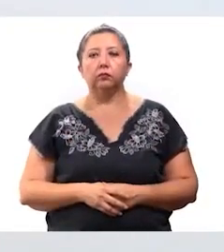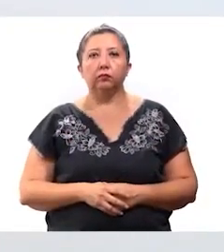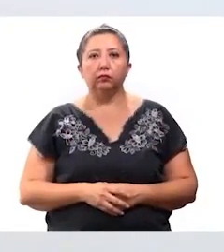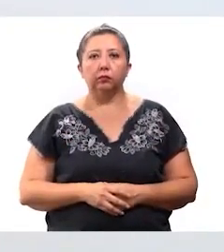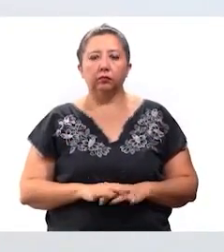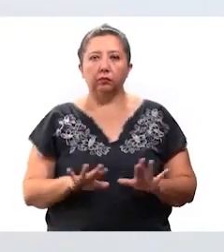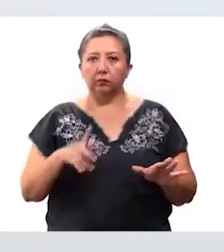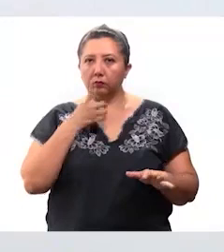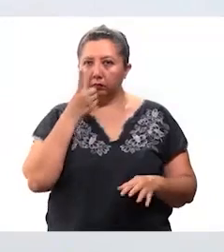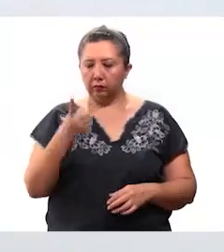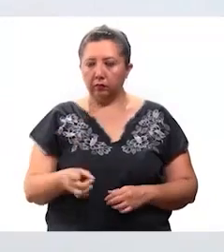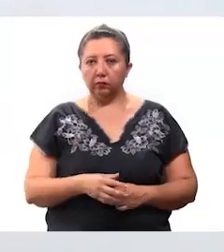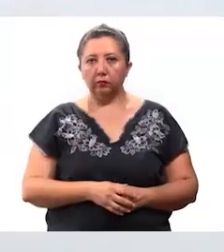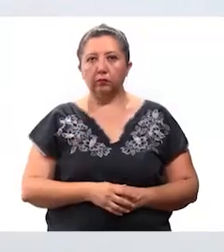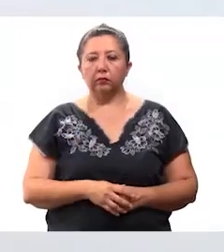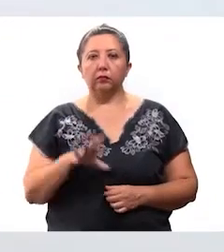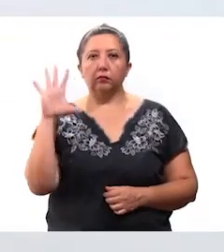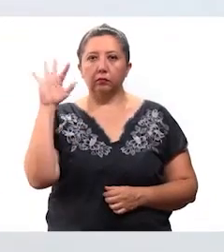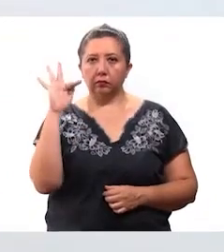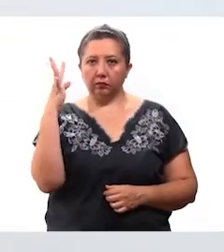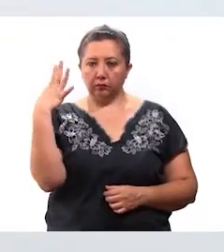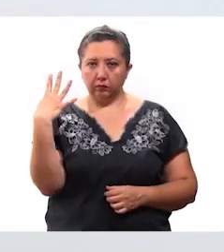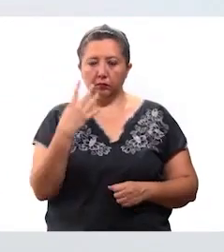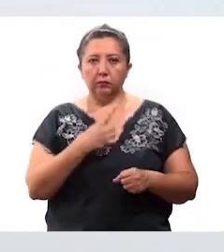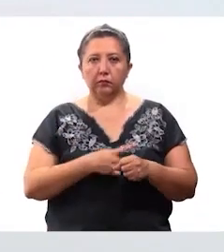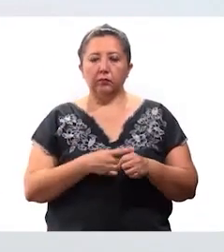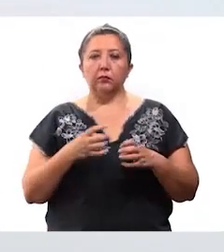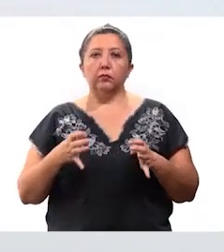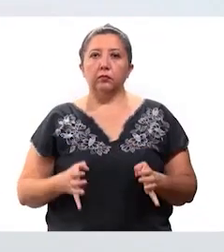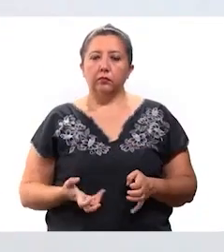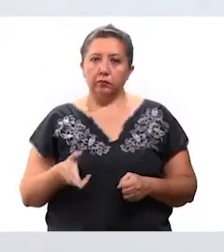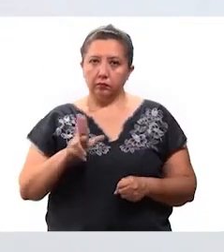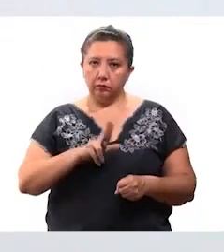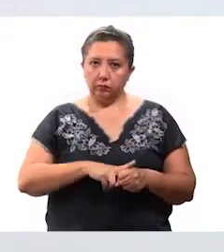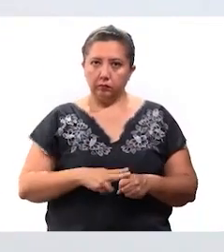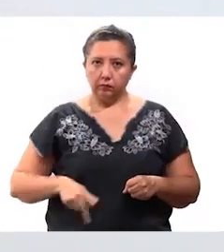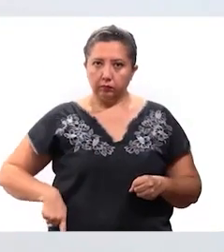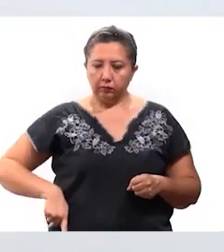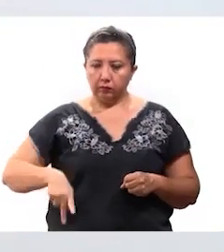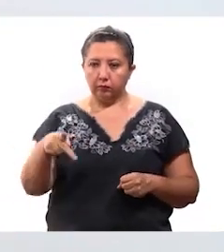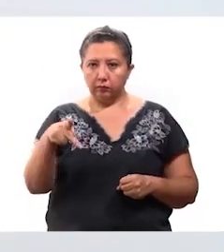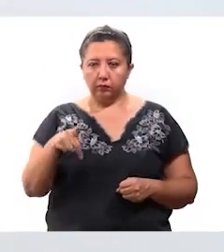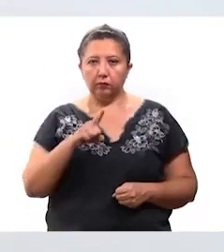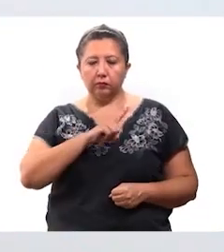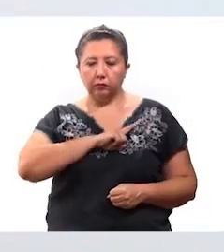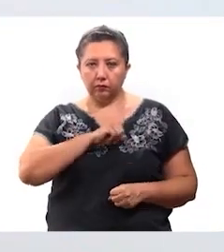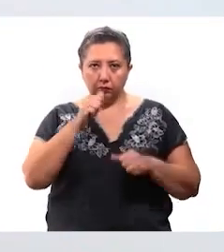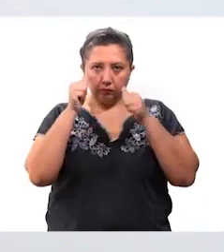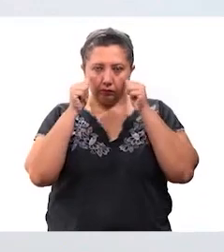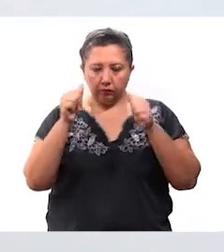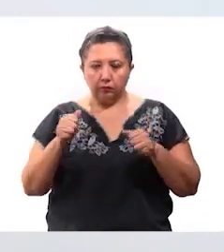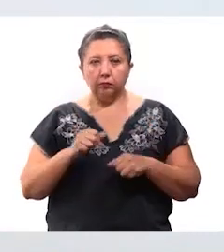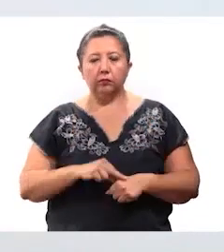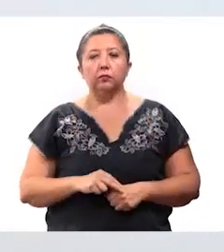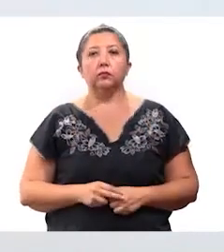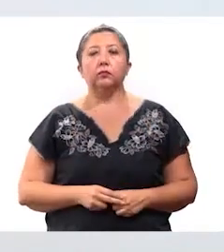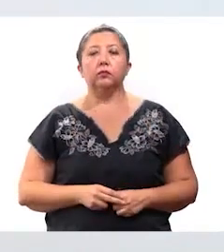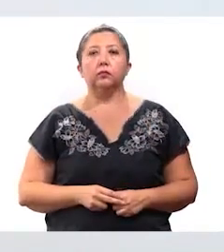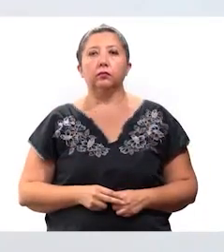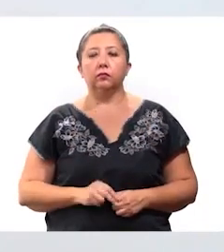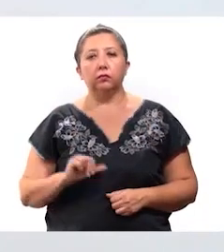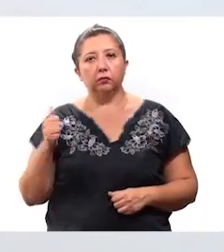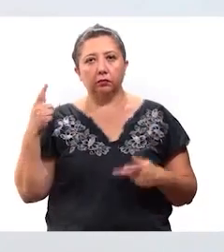leves. Como ya se mencionó, 44 de los casos positivos están en hospitales públicos y en aislamiento